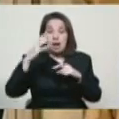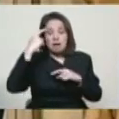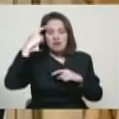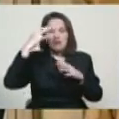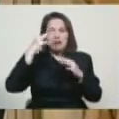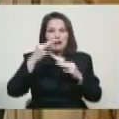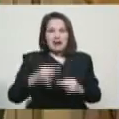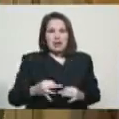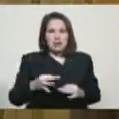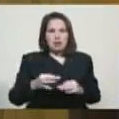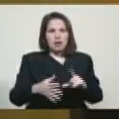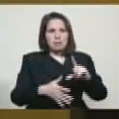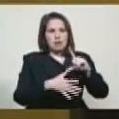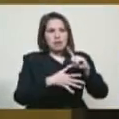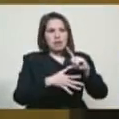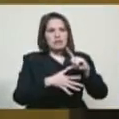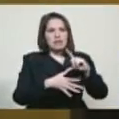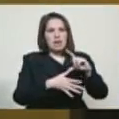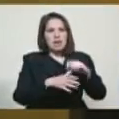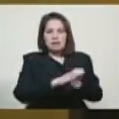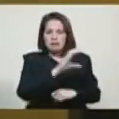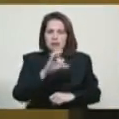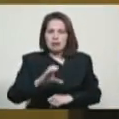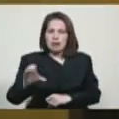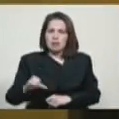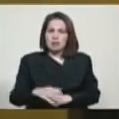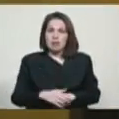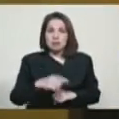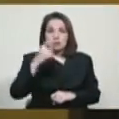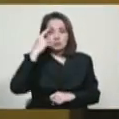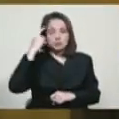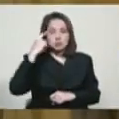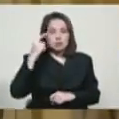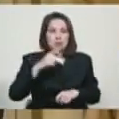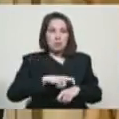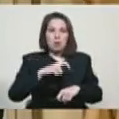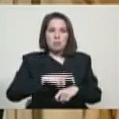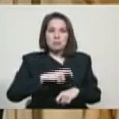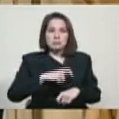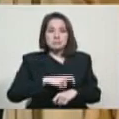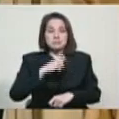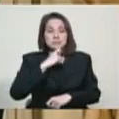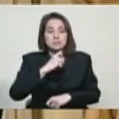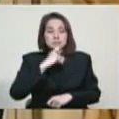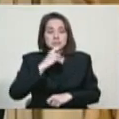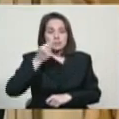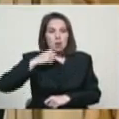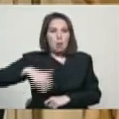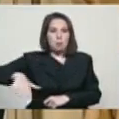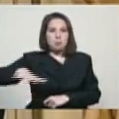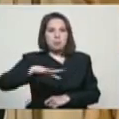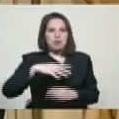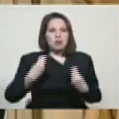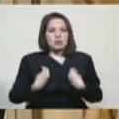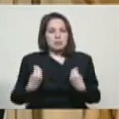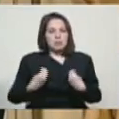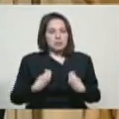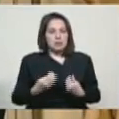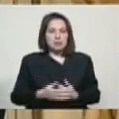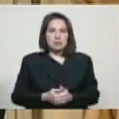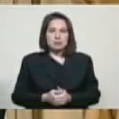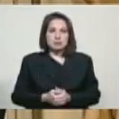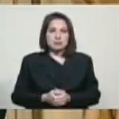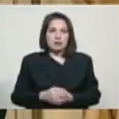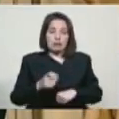Latina y el Caribe. Y sé que los momentos difíciles que están viviendo algunos pueblos del continente, o los